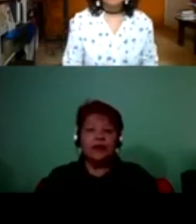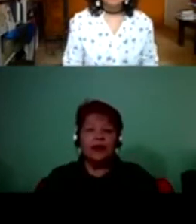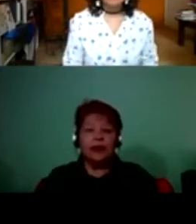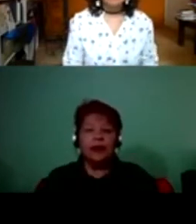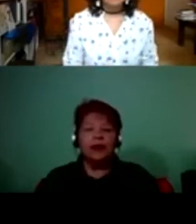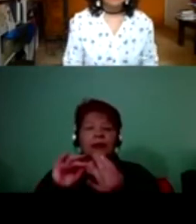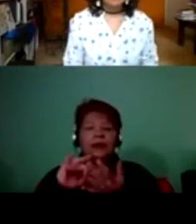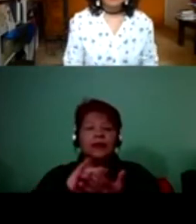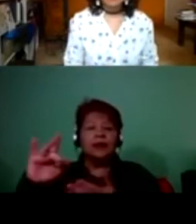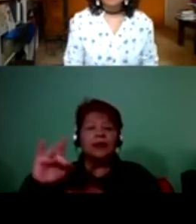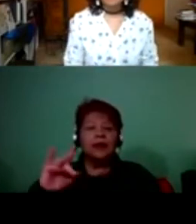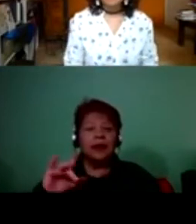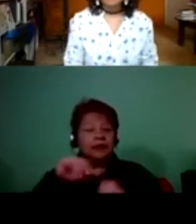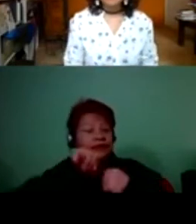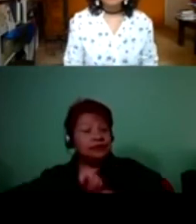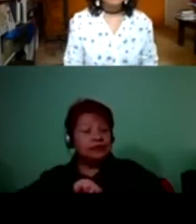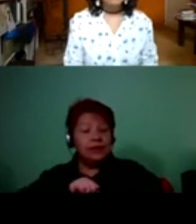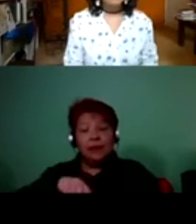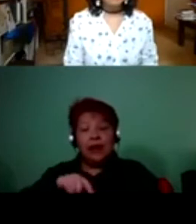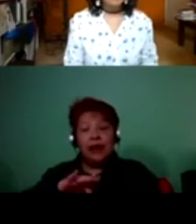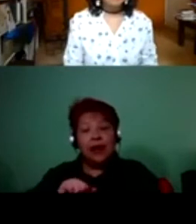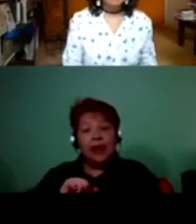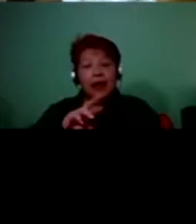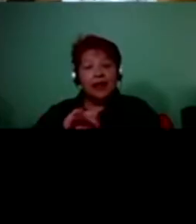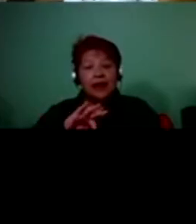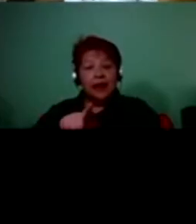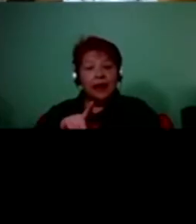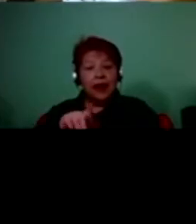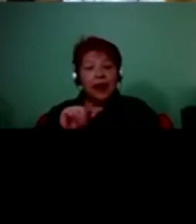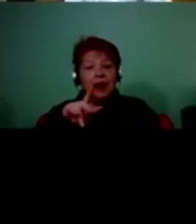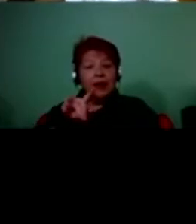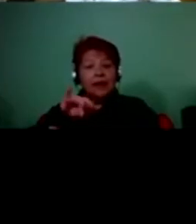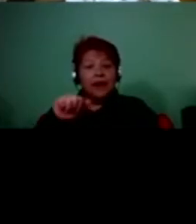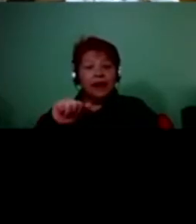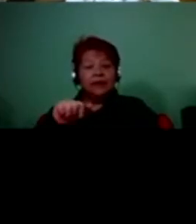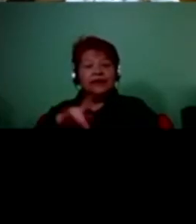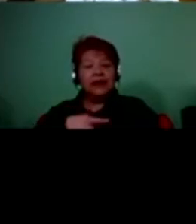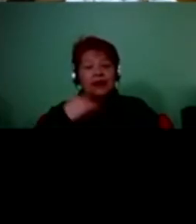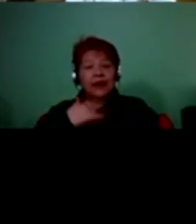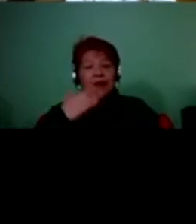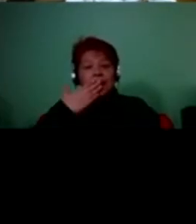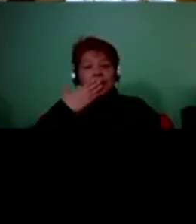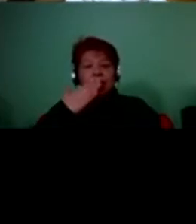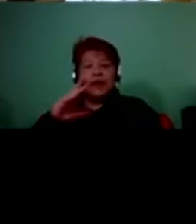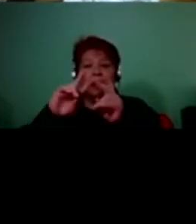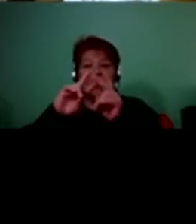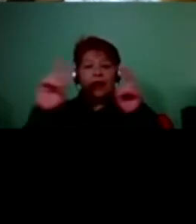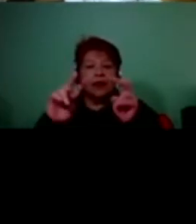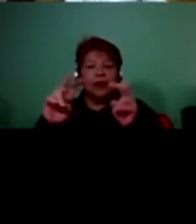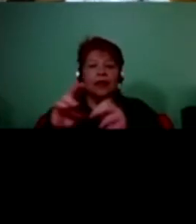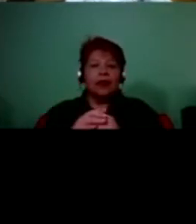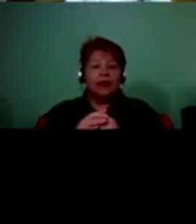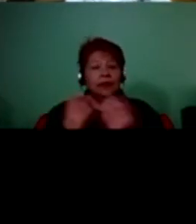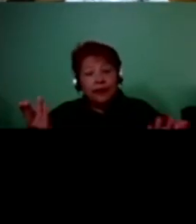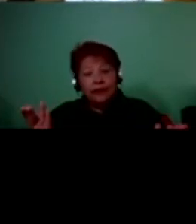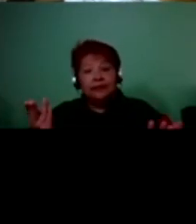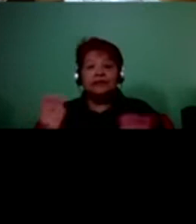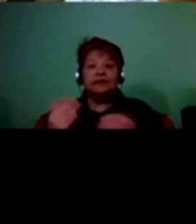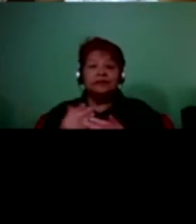Muchas gracias, comisionada María del Carmen Nava, por su intervención y sensibilización en la materia.